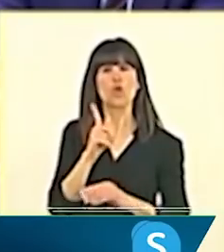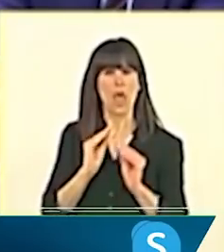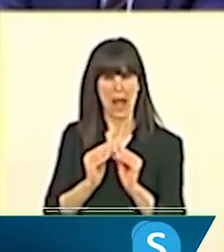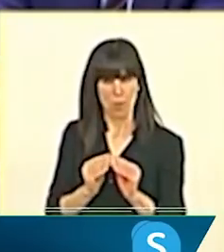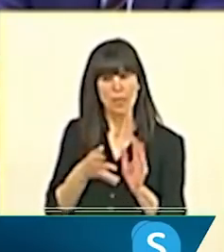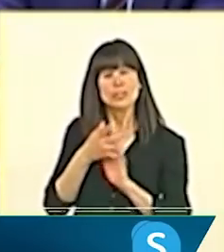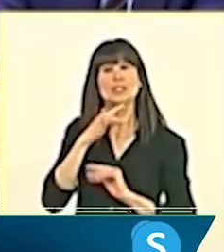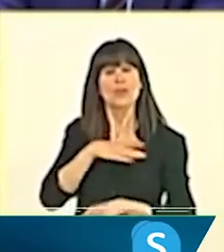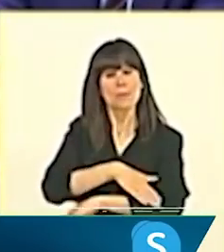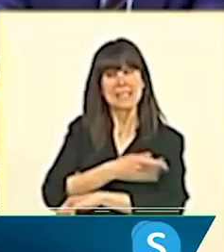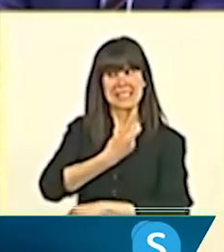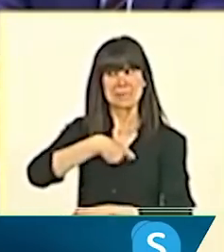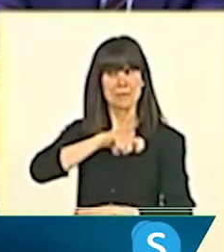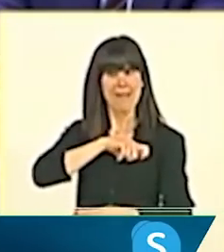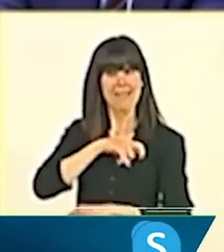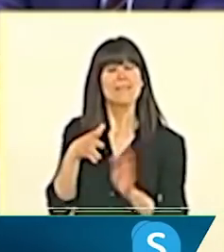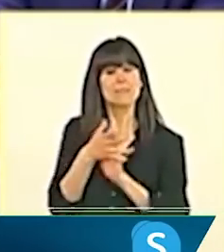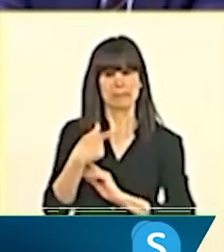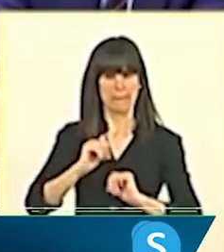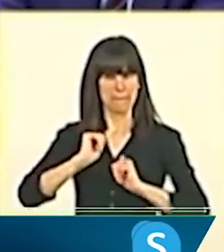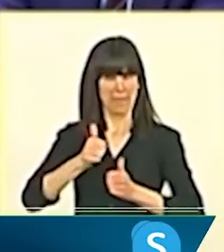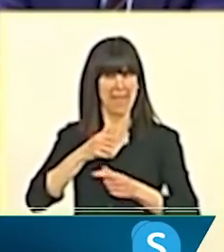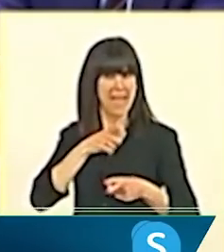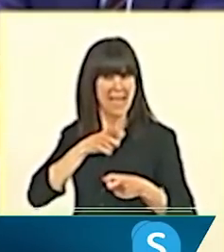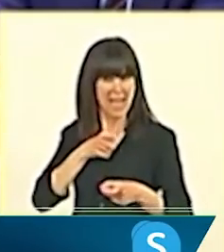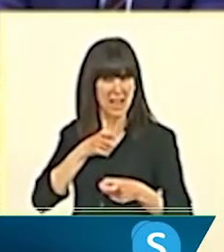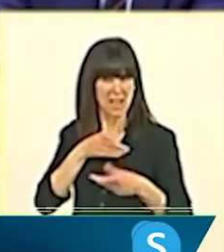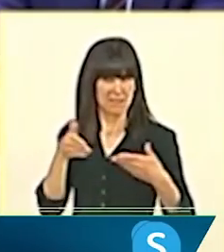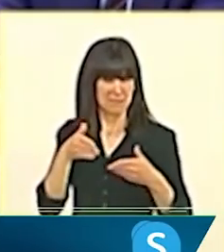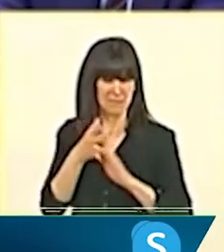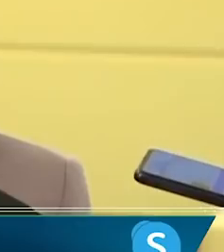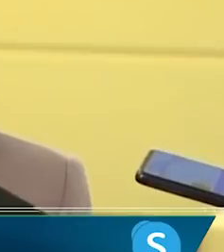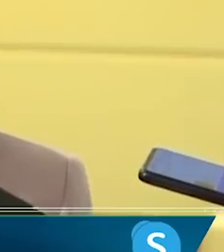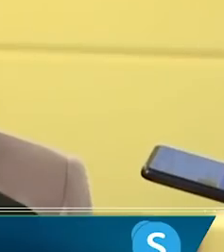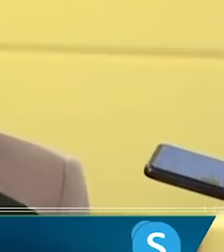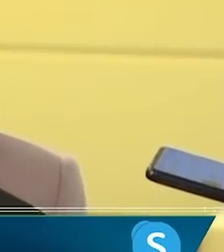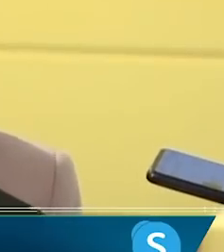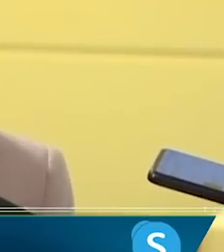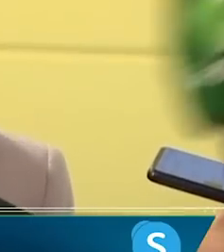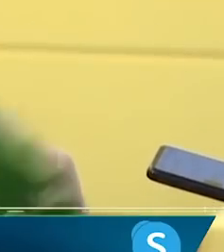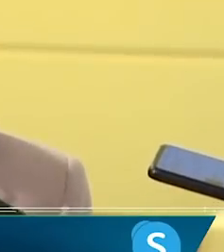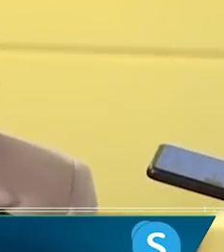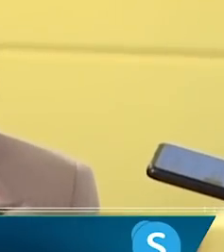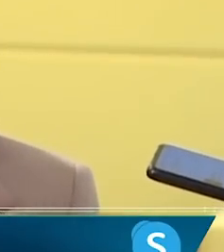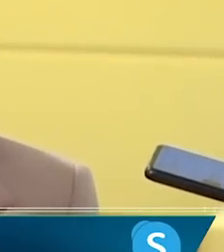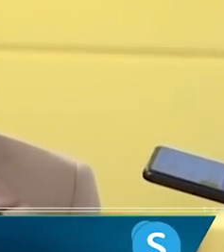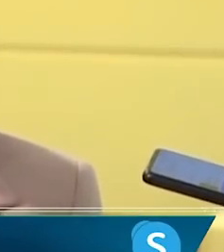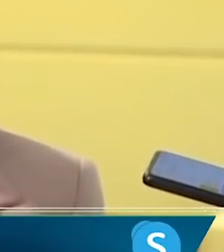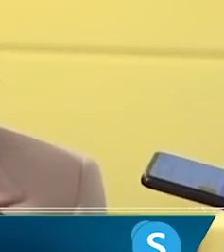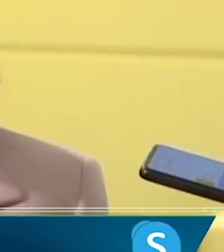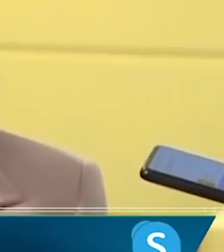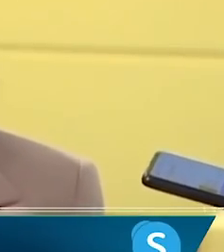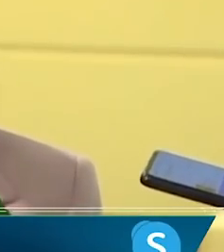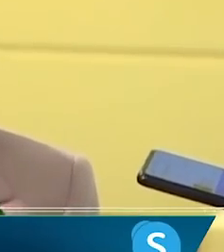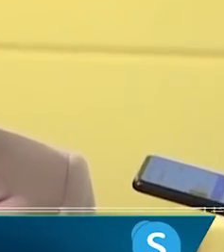lógicamente, a barajar la posibilidad de entregar esa cabeza, digo lógicamente teniendo en cuenta cómo es este gobierno, no porque hubiera que hacerlo. Por supuesto que a gente que sigue metida de